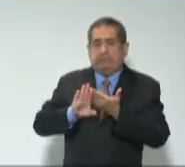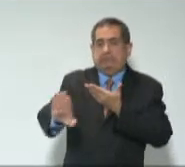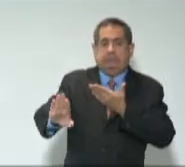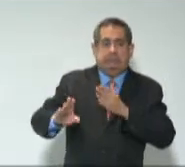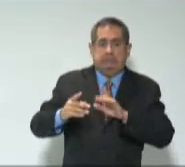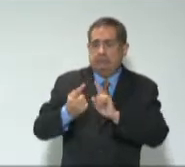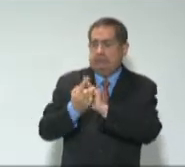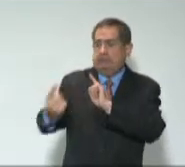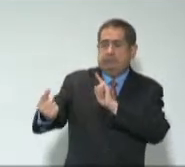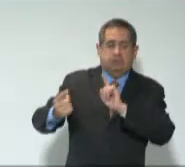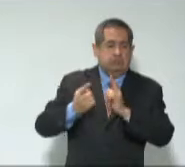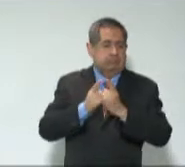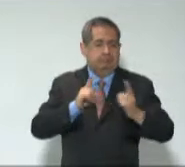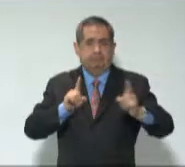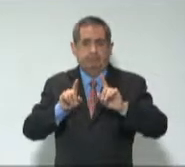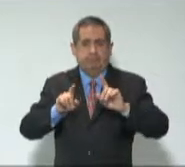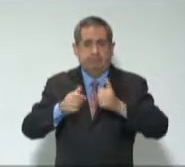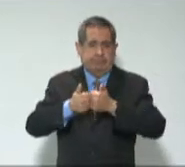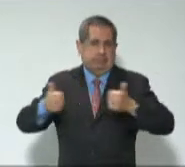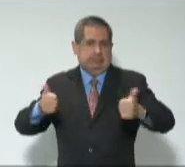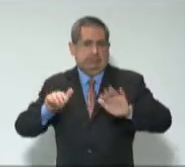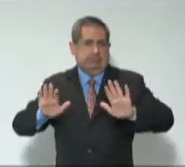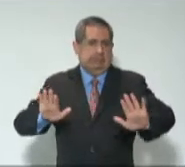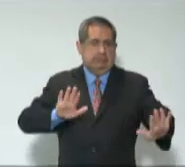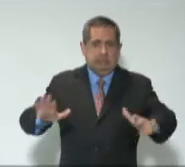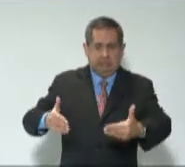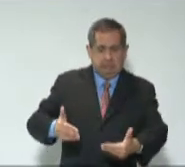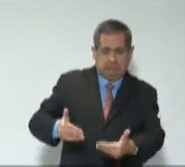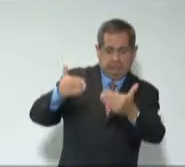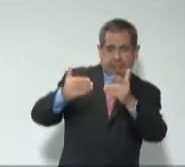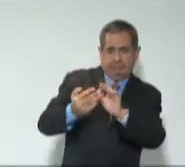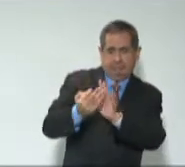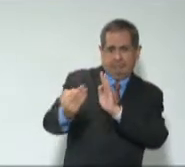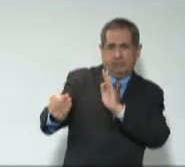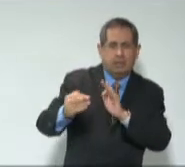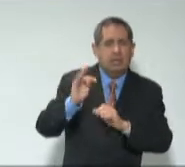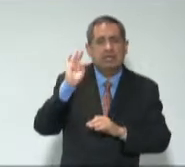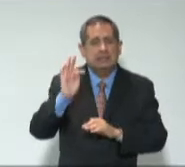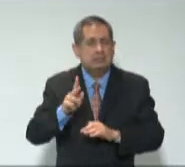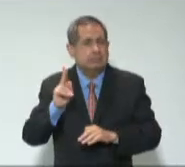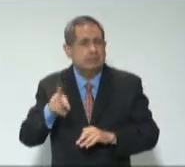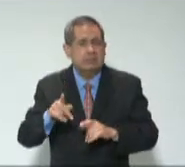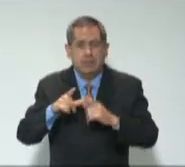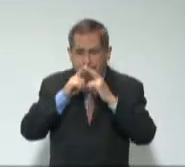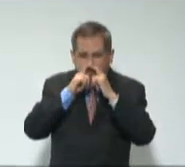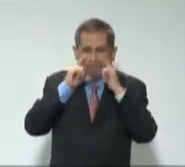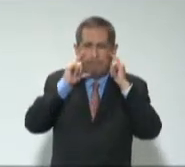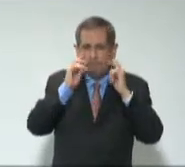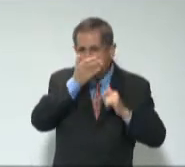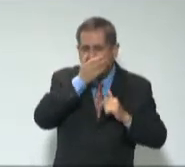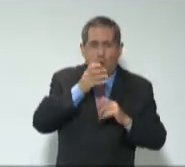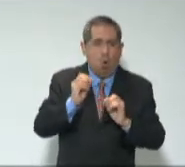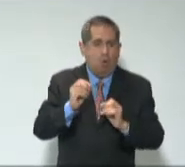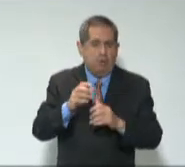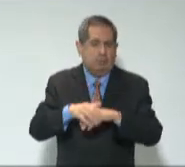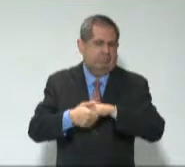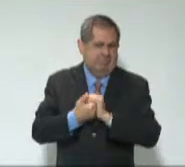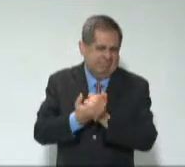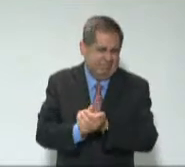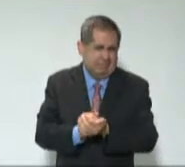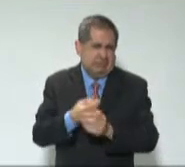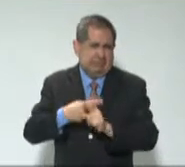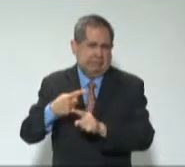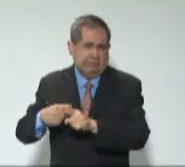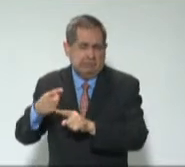distanciamiento social las medidas de Barrera como pueden ser los cubrebocas eh el lavado de manos etcétera